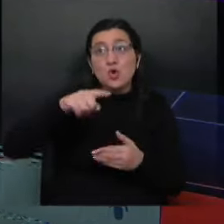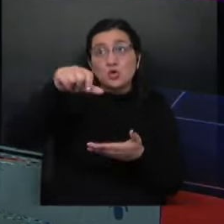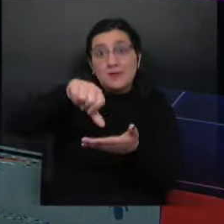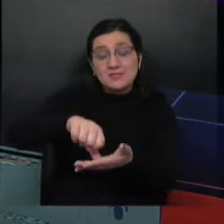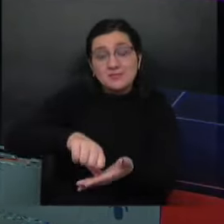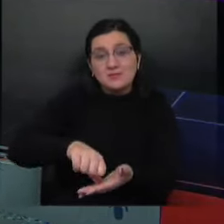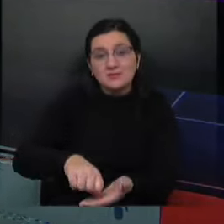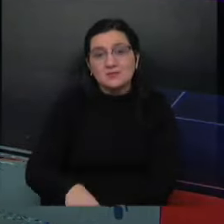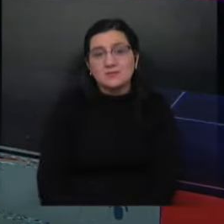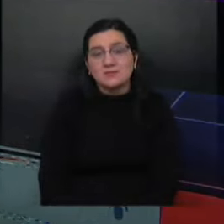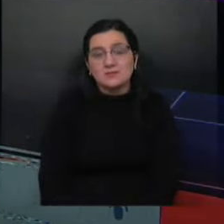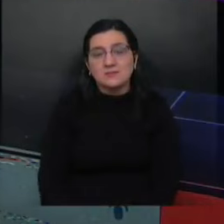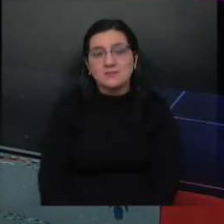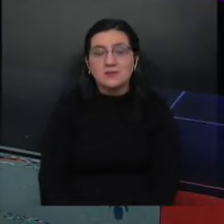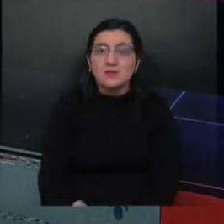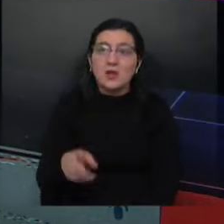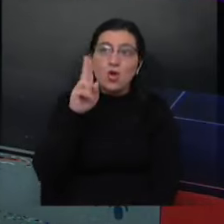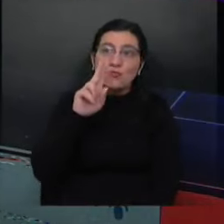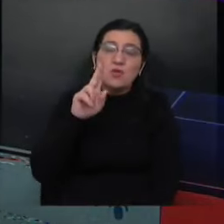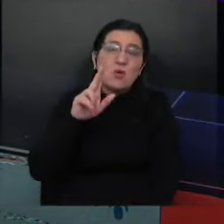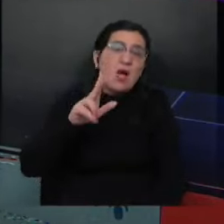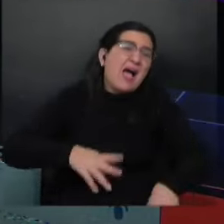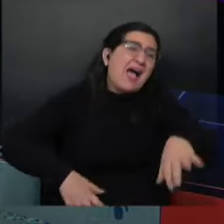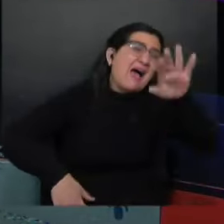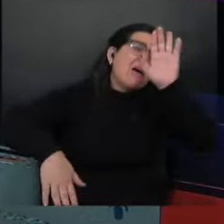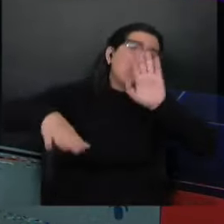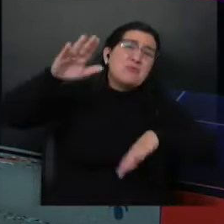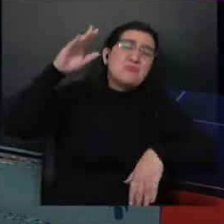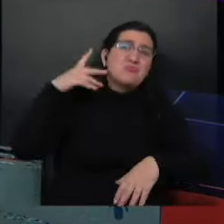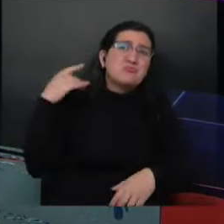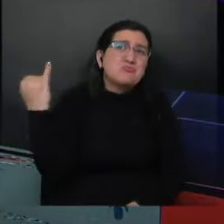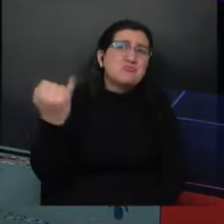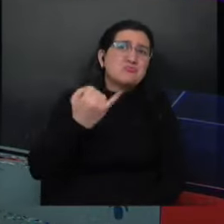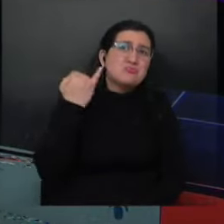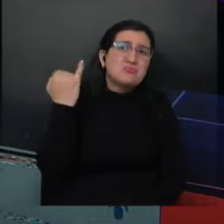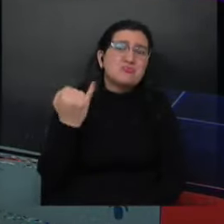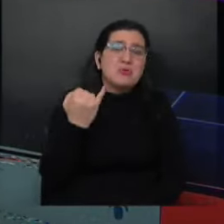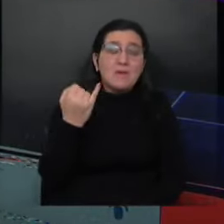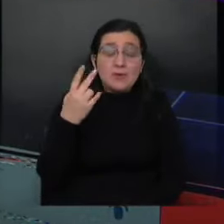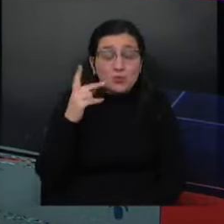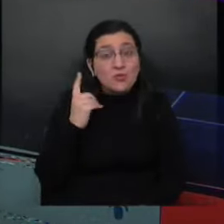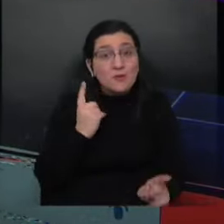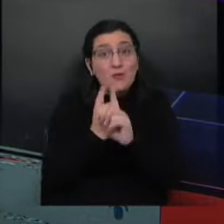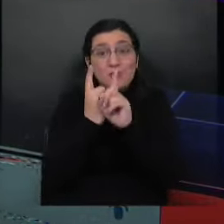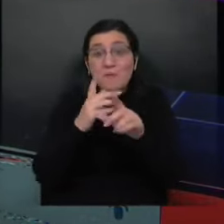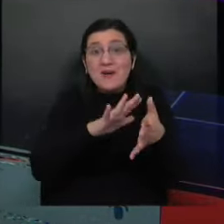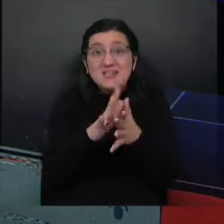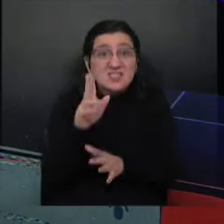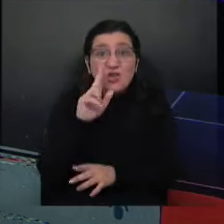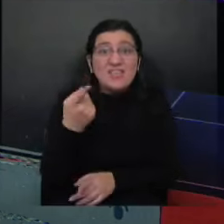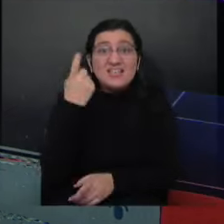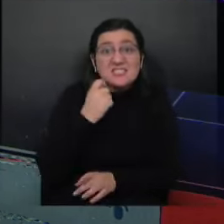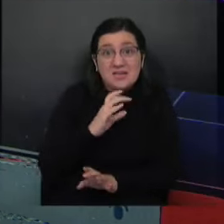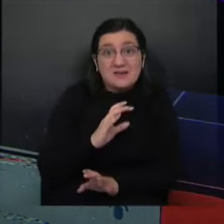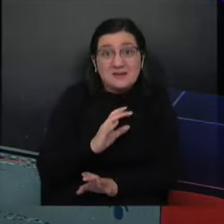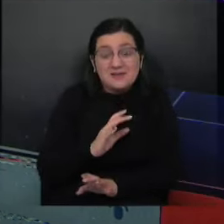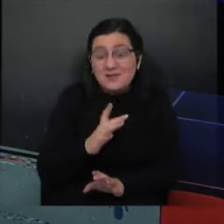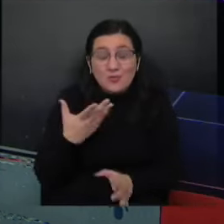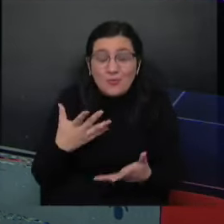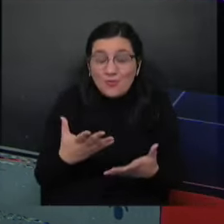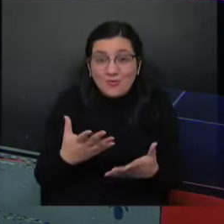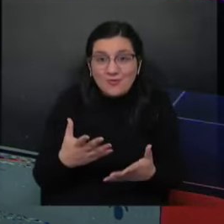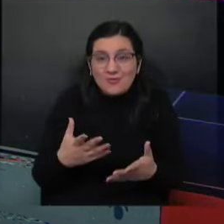caso que lo veo una vez cada muchos años y cuando viene parece que lo haya visto ayer como más allá de de las redes sociales que seguimos